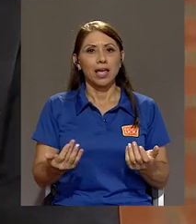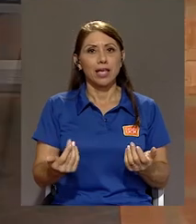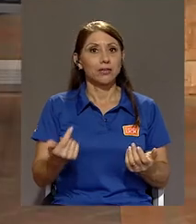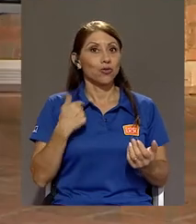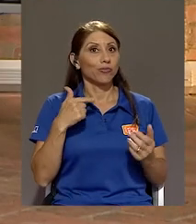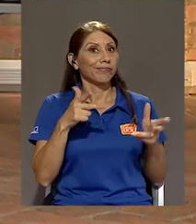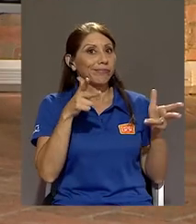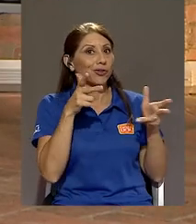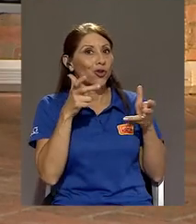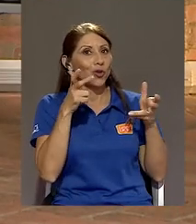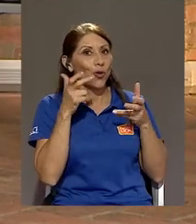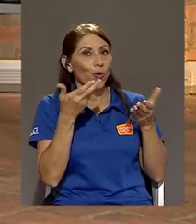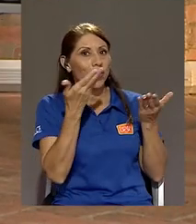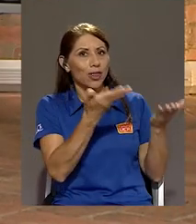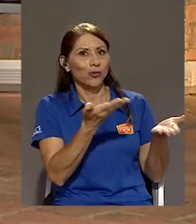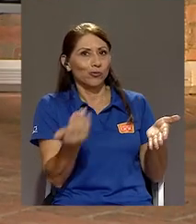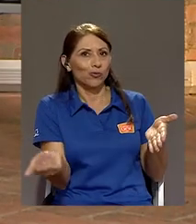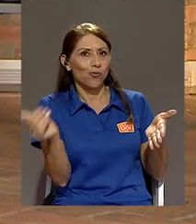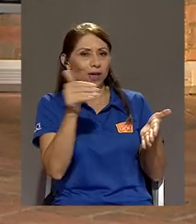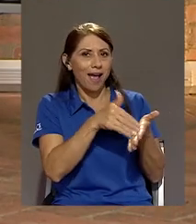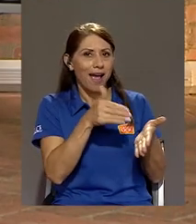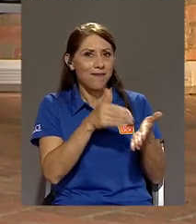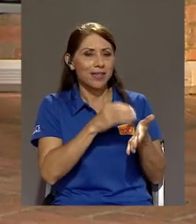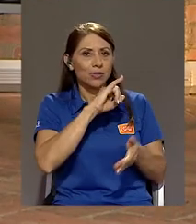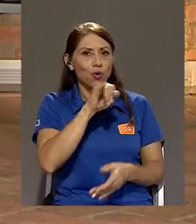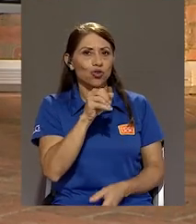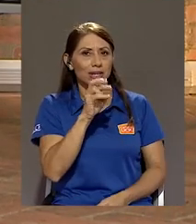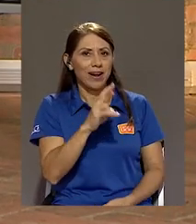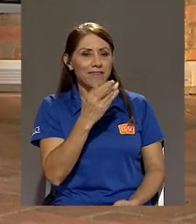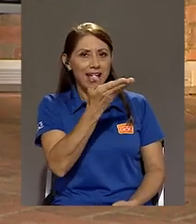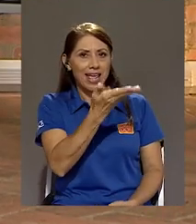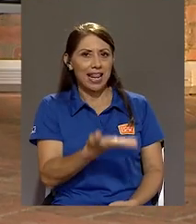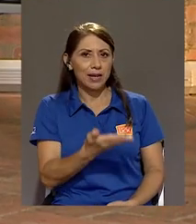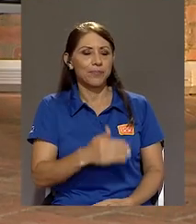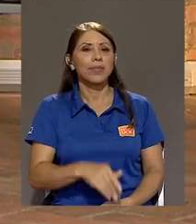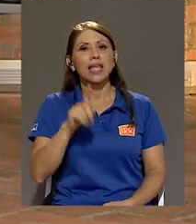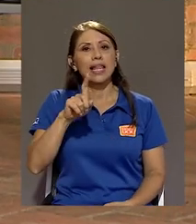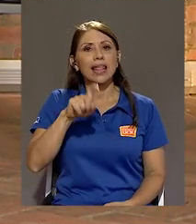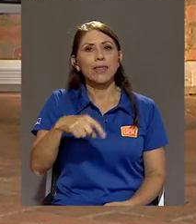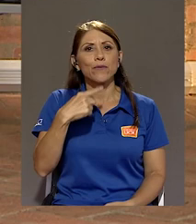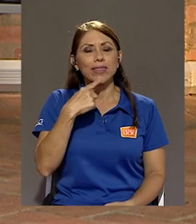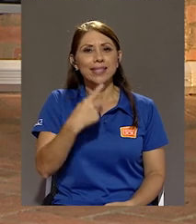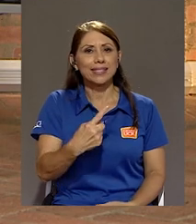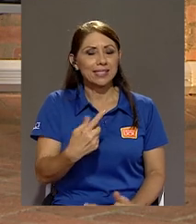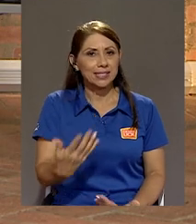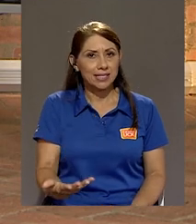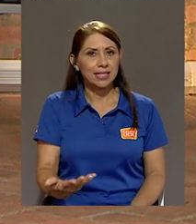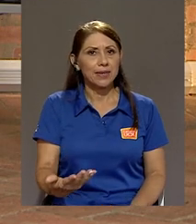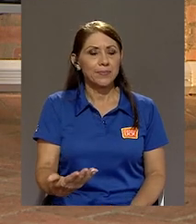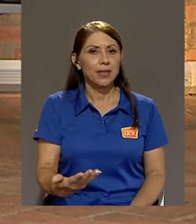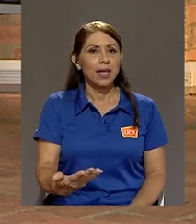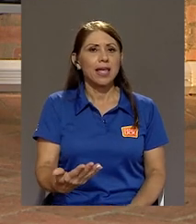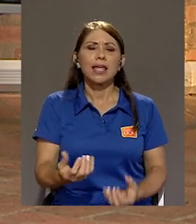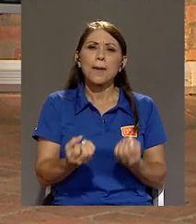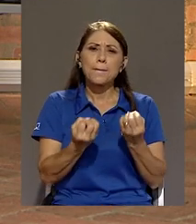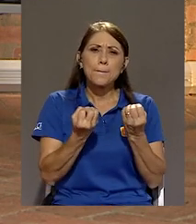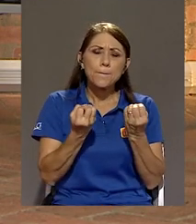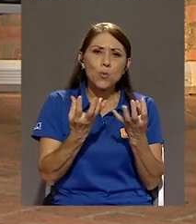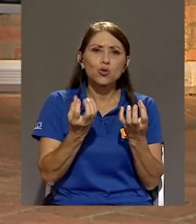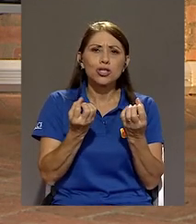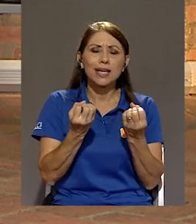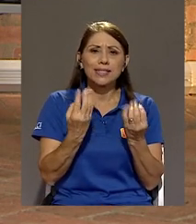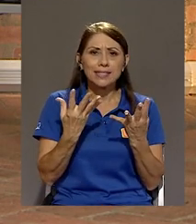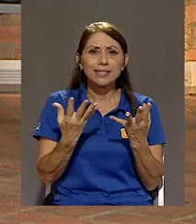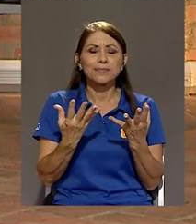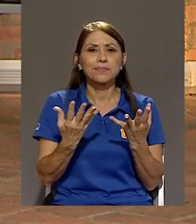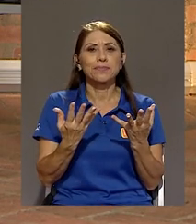soy todo oídos otra vez, don José Rafael, y le tengo que decir que en muchas de